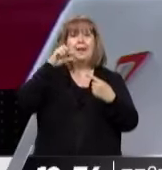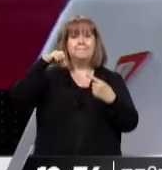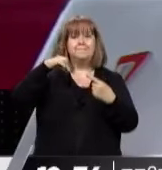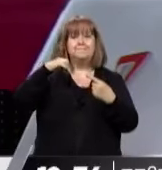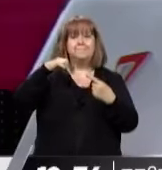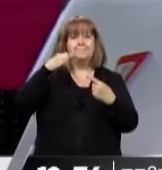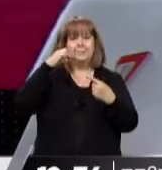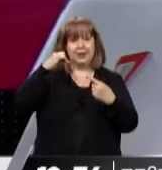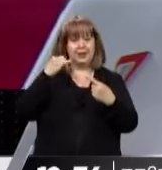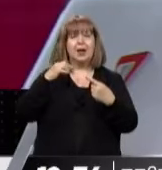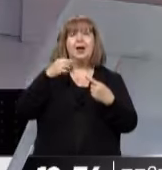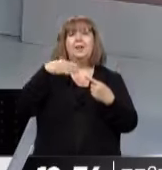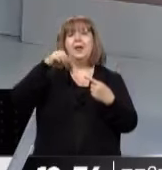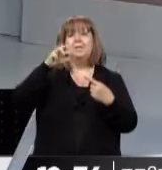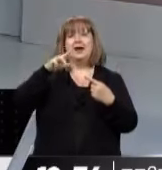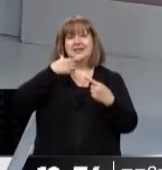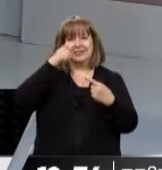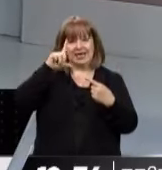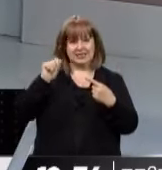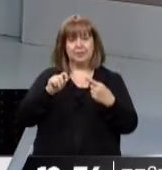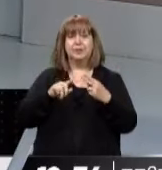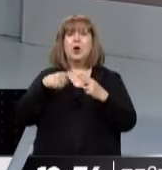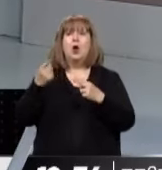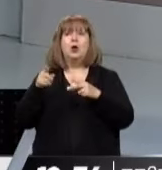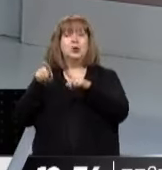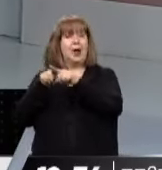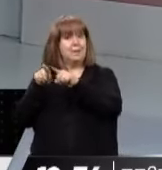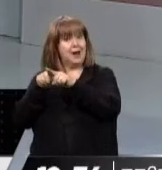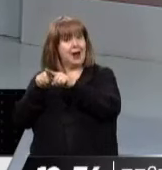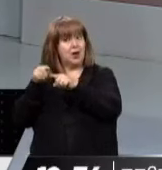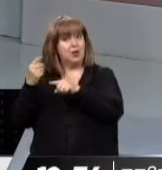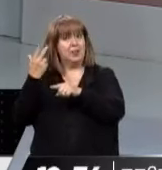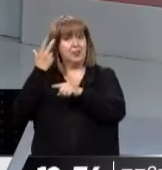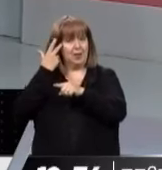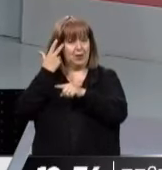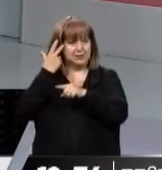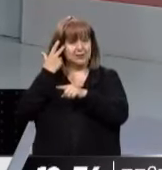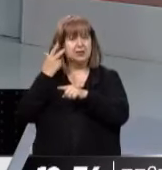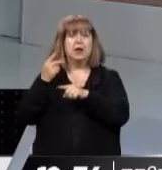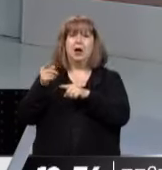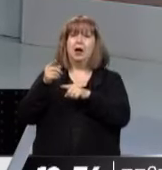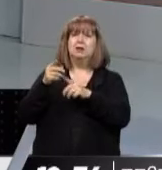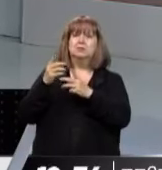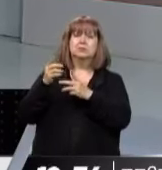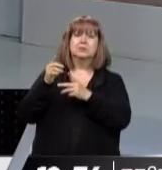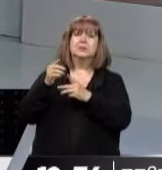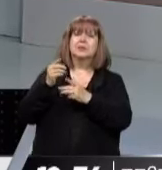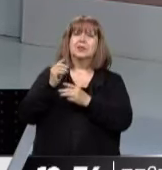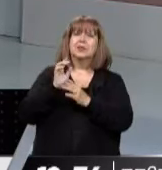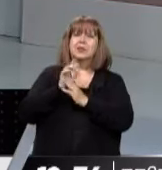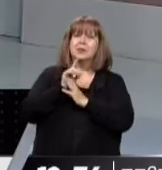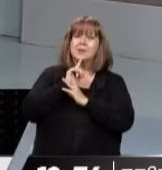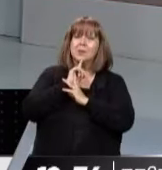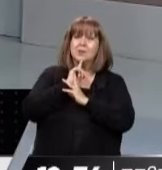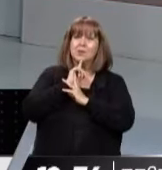Pero el hermano de Messi, Matías Messi, es conocido. ¿Lo recuerdan ustedes? Más o menos, tiene dos, ¿no? Si yo les traigo a la memoria aquel episodio de